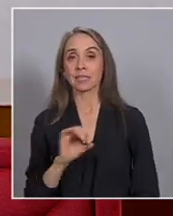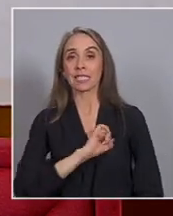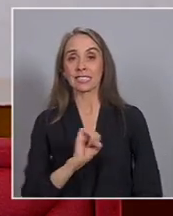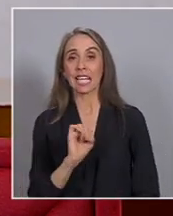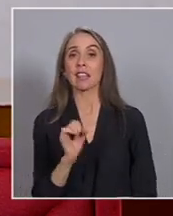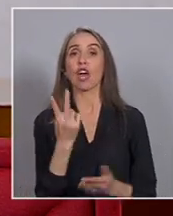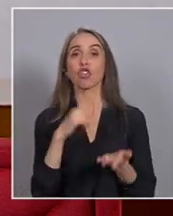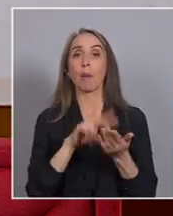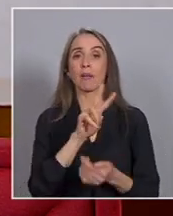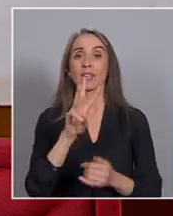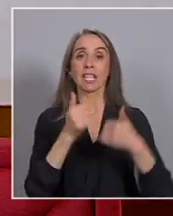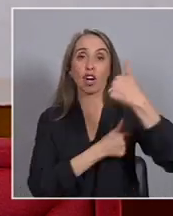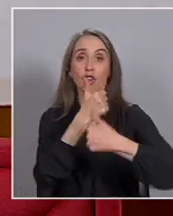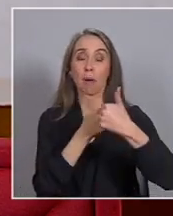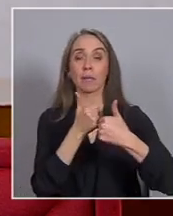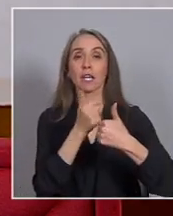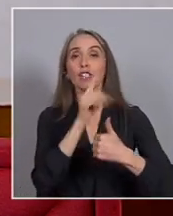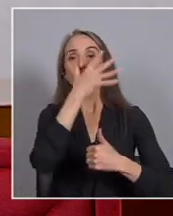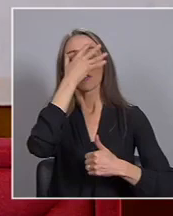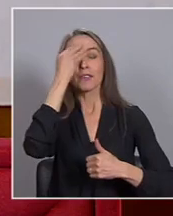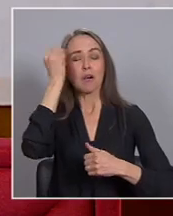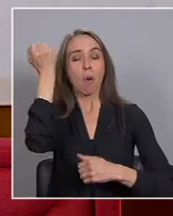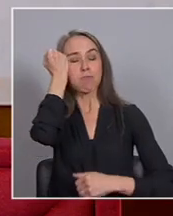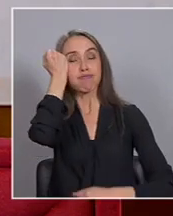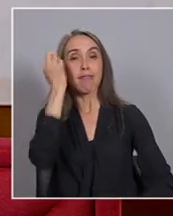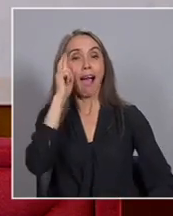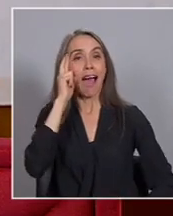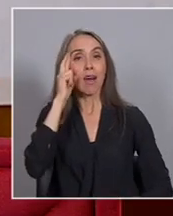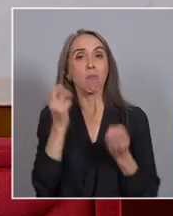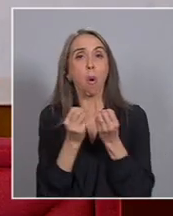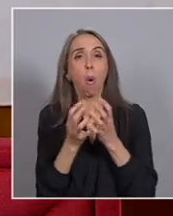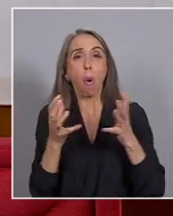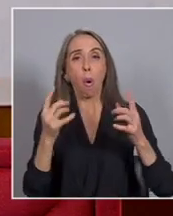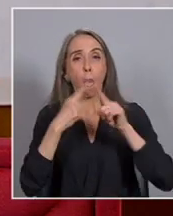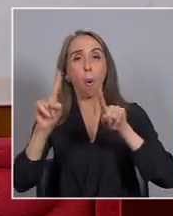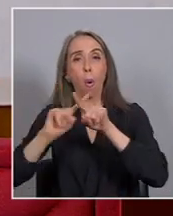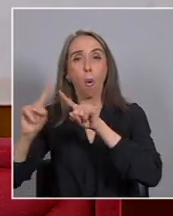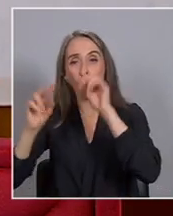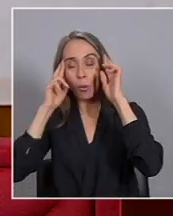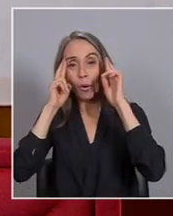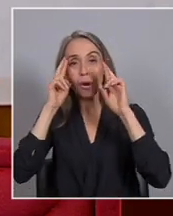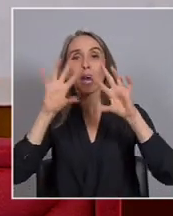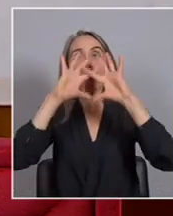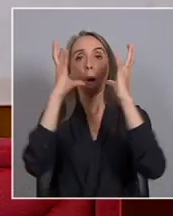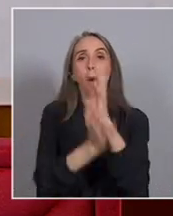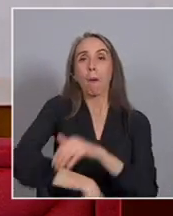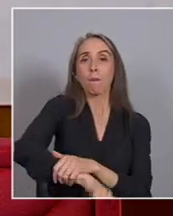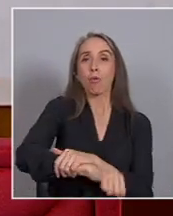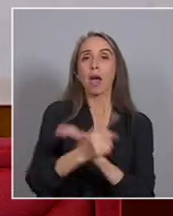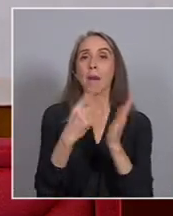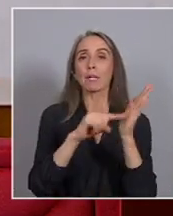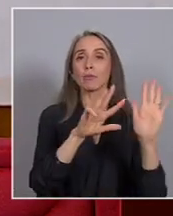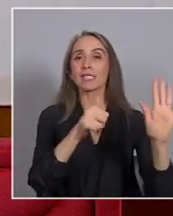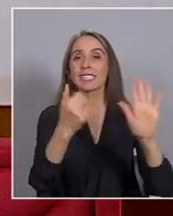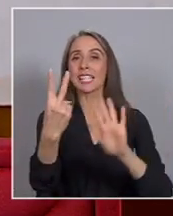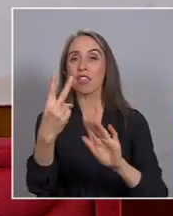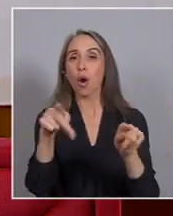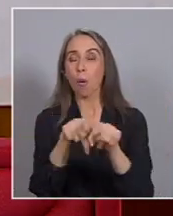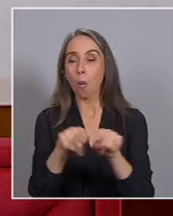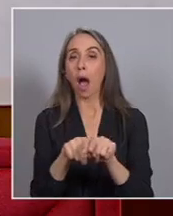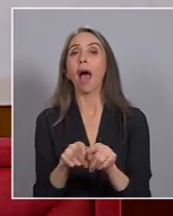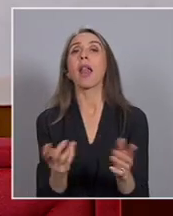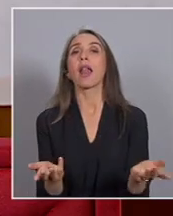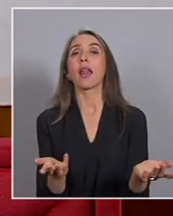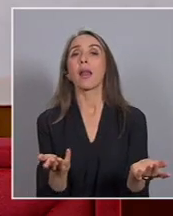Santiago 2023 será una fuente inolvidable de recuerdos y de instantes que, como el Mundial del 62,